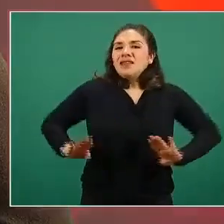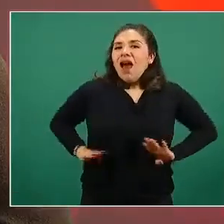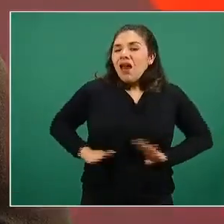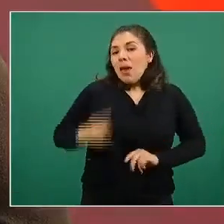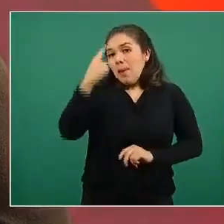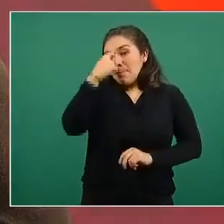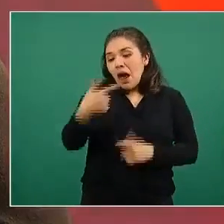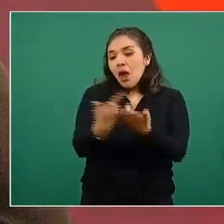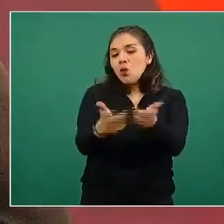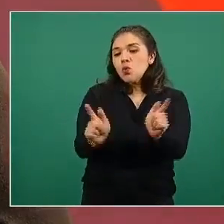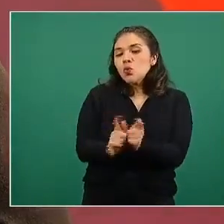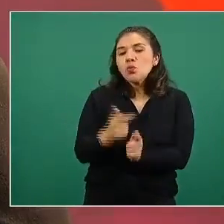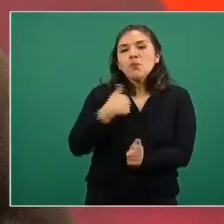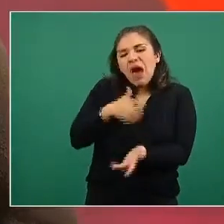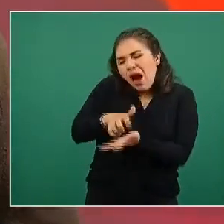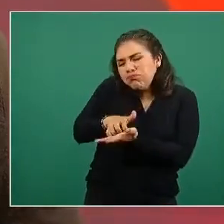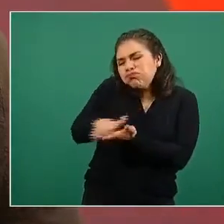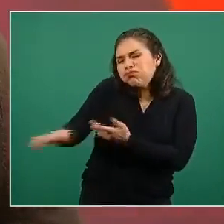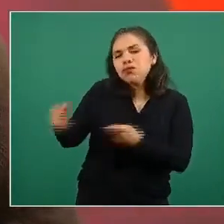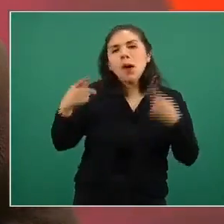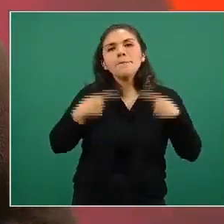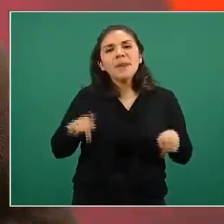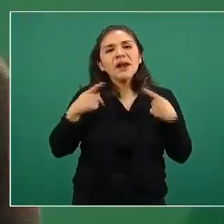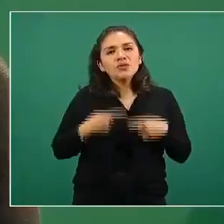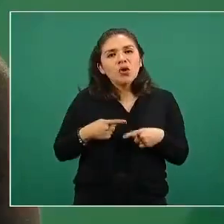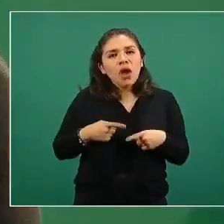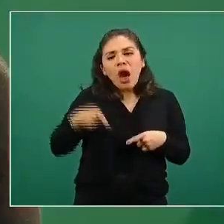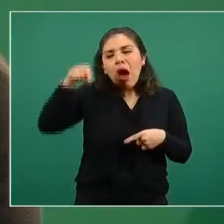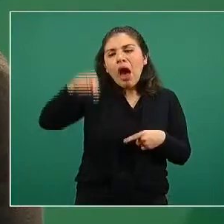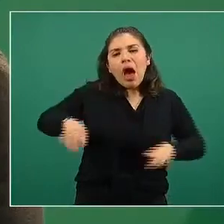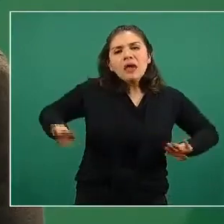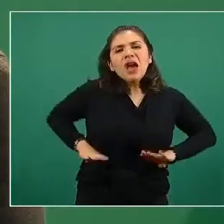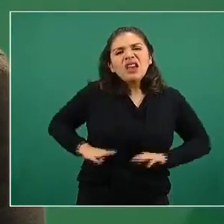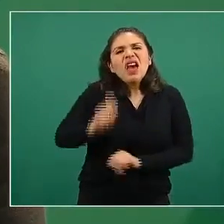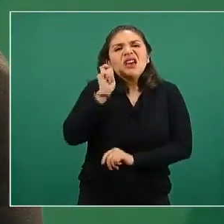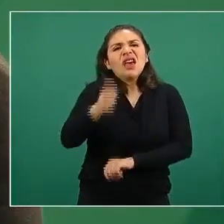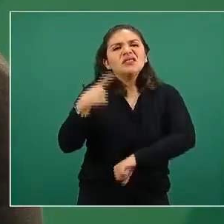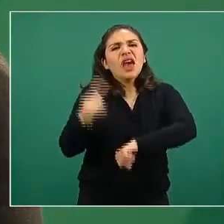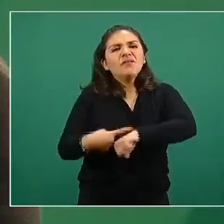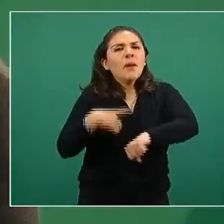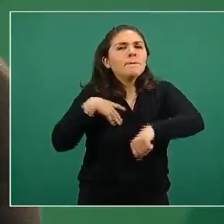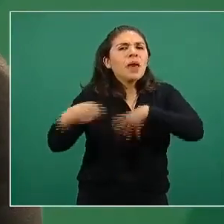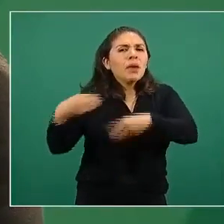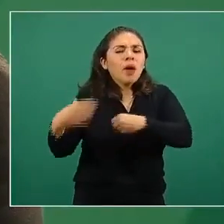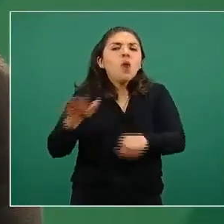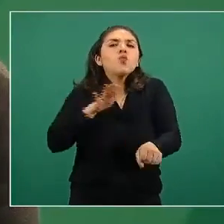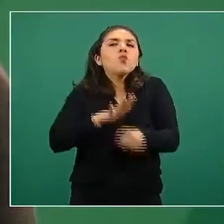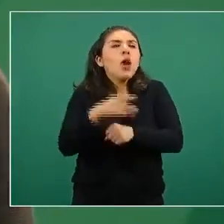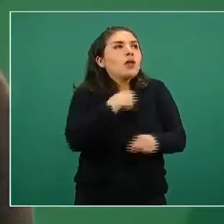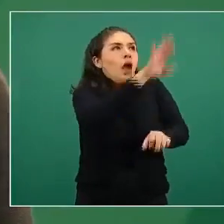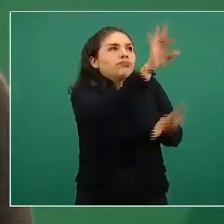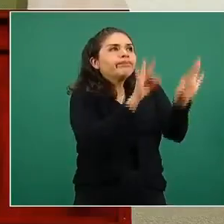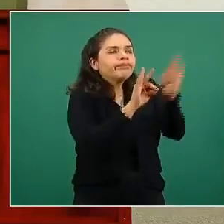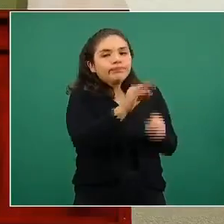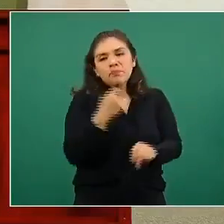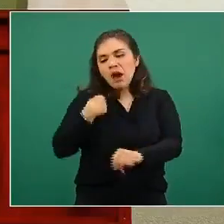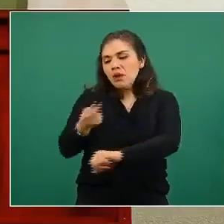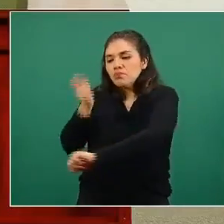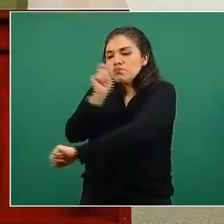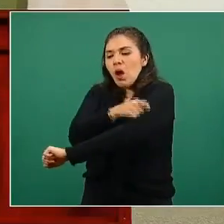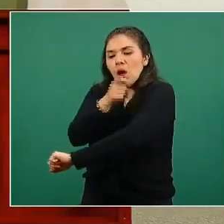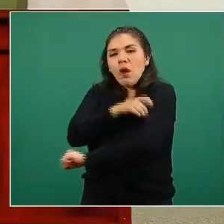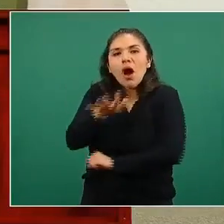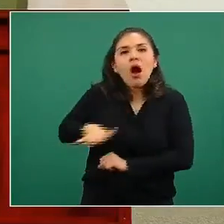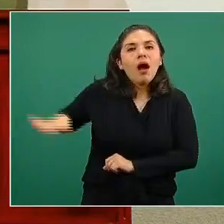para los grupos poblacionales o para la situación epidémica o los objetivos que en cada país se quieran en